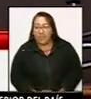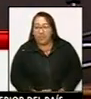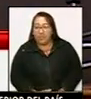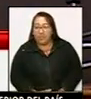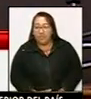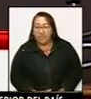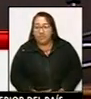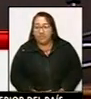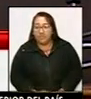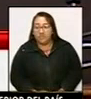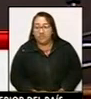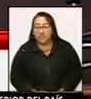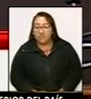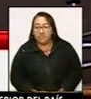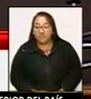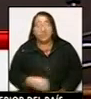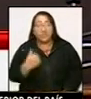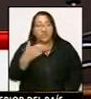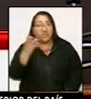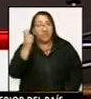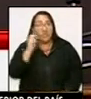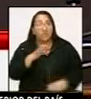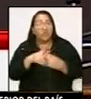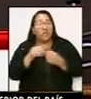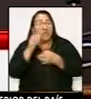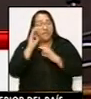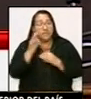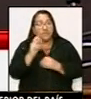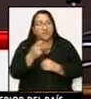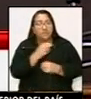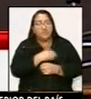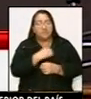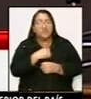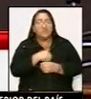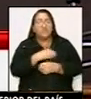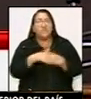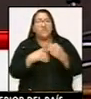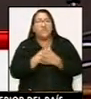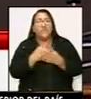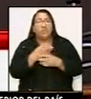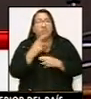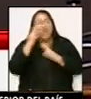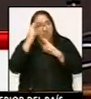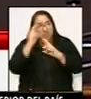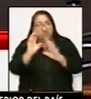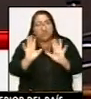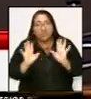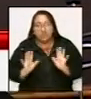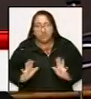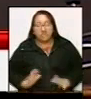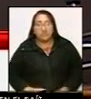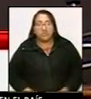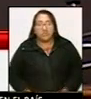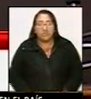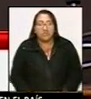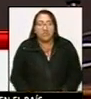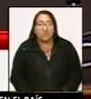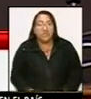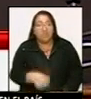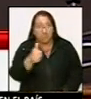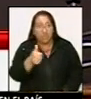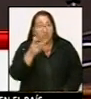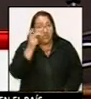Claro, hemos escuchado dentro la exposición del Premier que de manera respetuosa es bueno